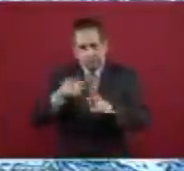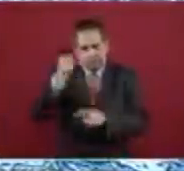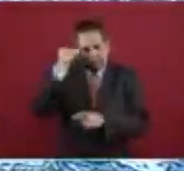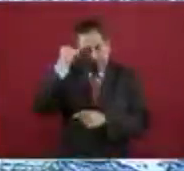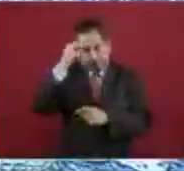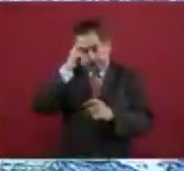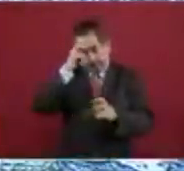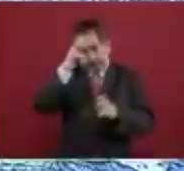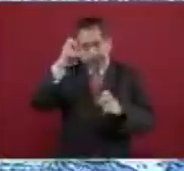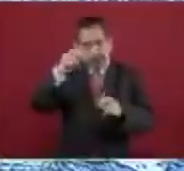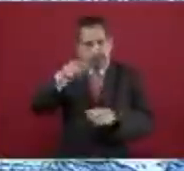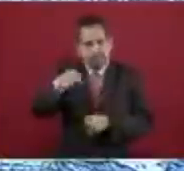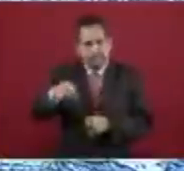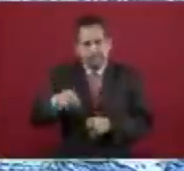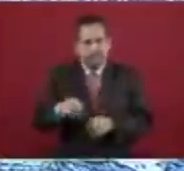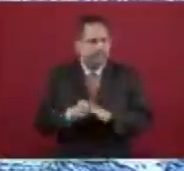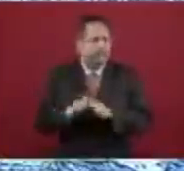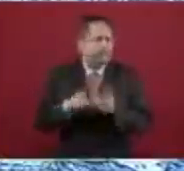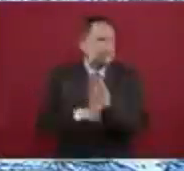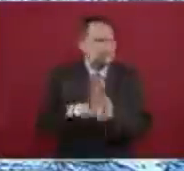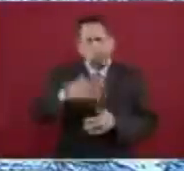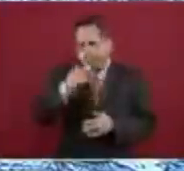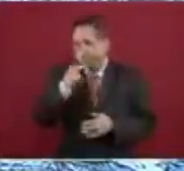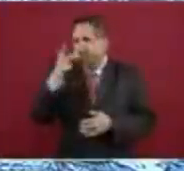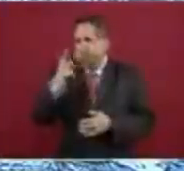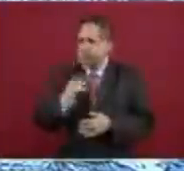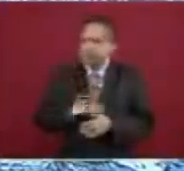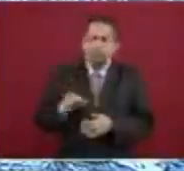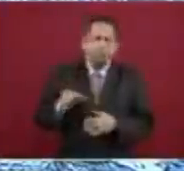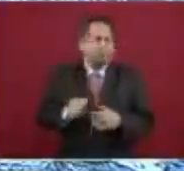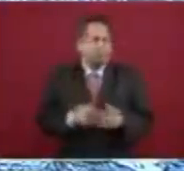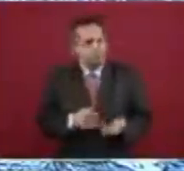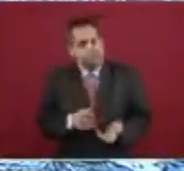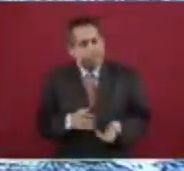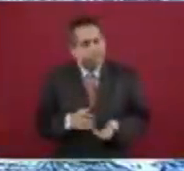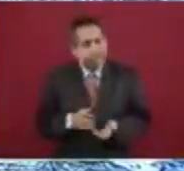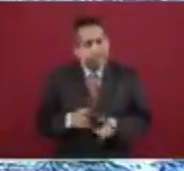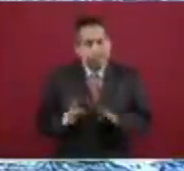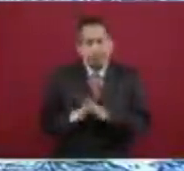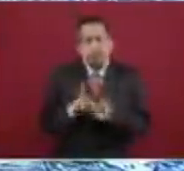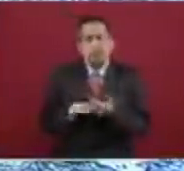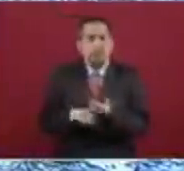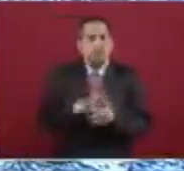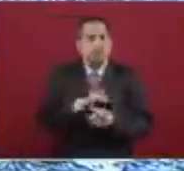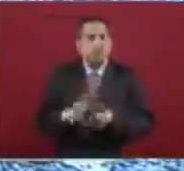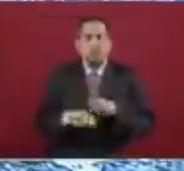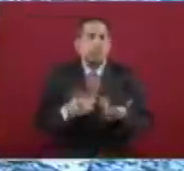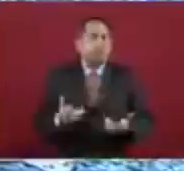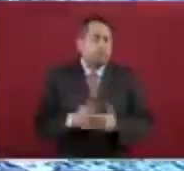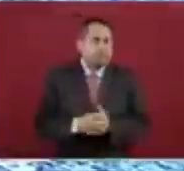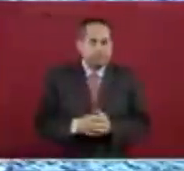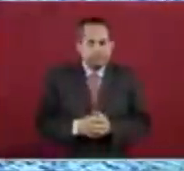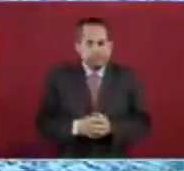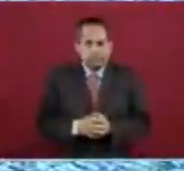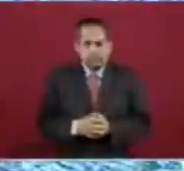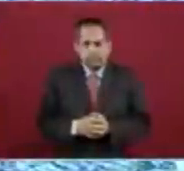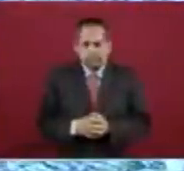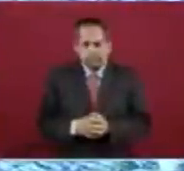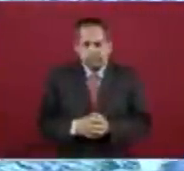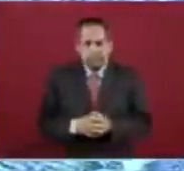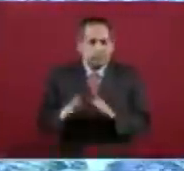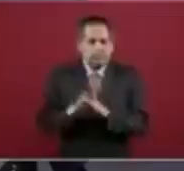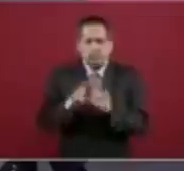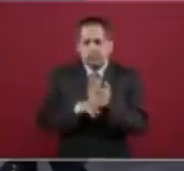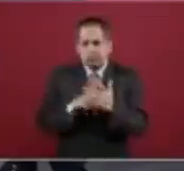imaginarnos lo más que podamos, lo mejor que podamos, el hasta dónde podemos llegar. ¿Cómo